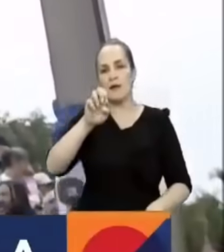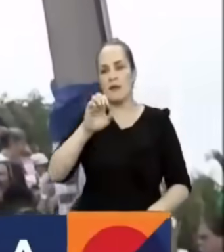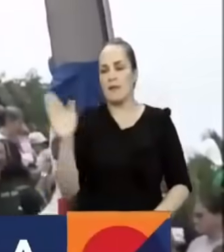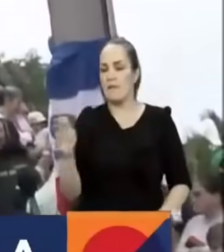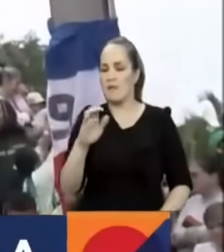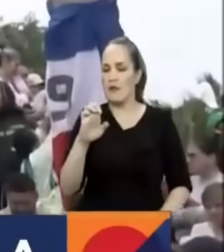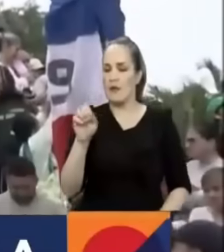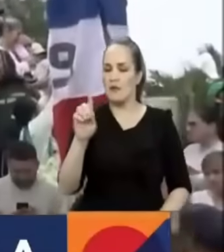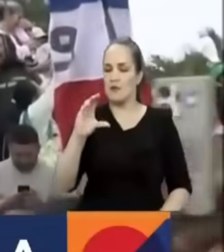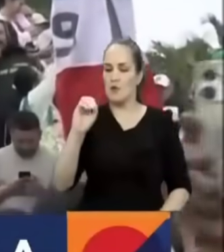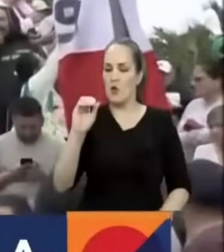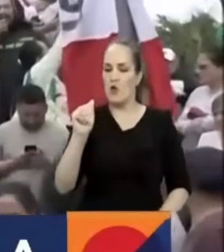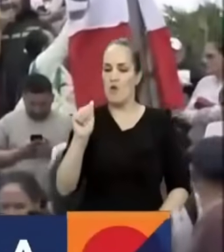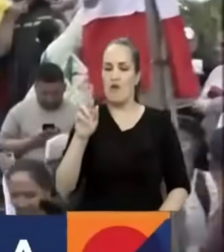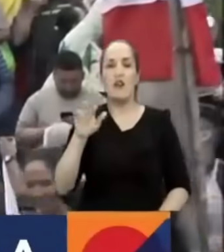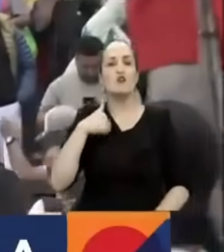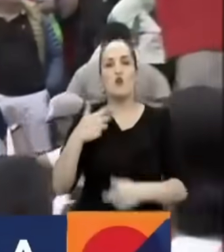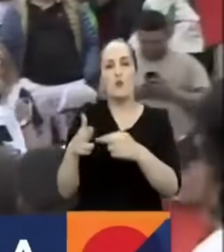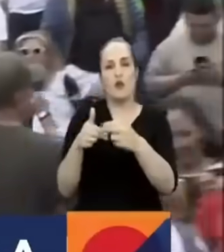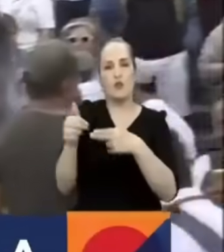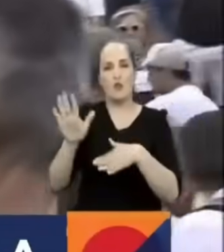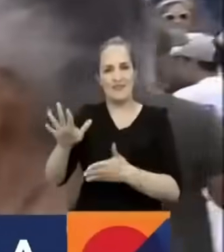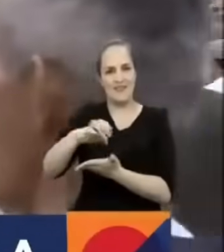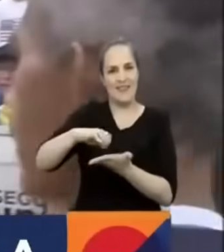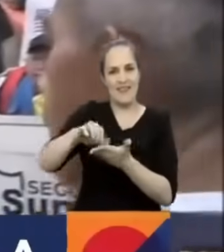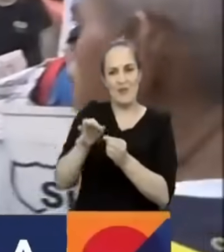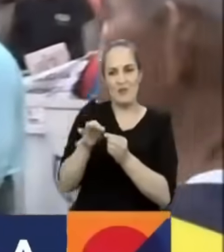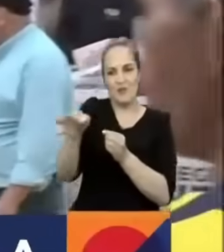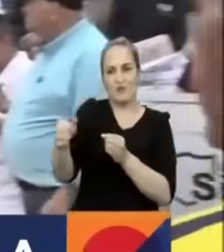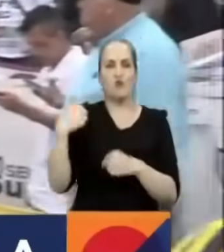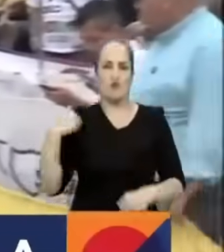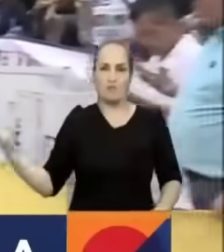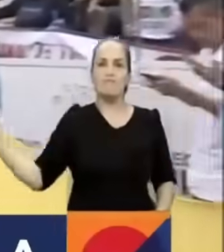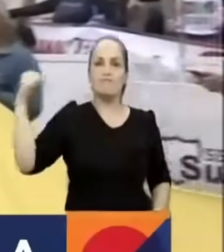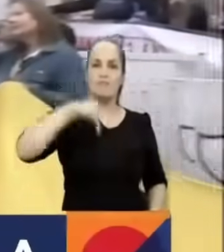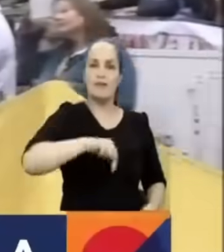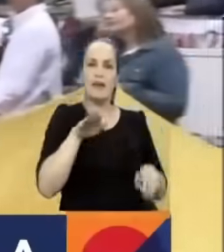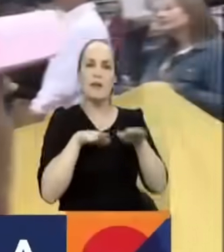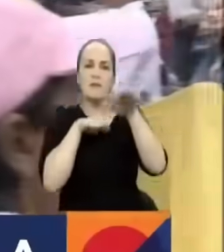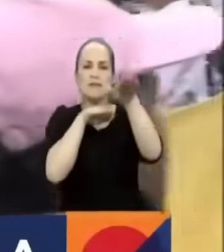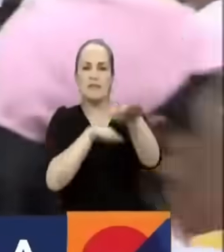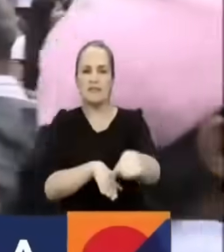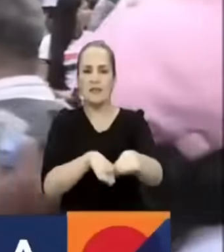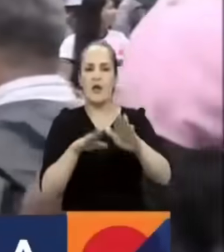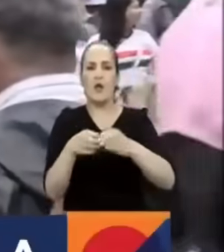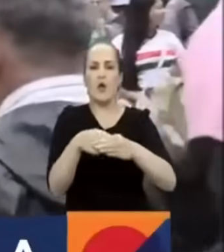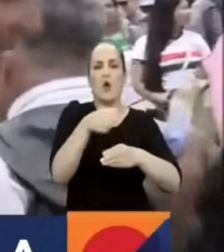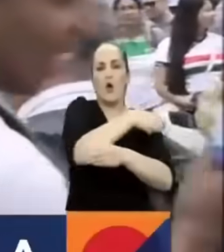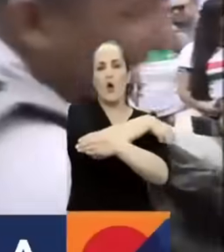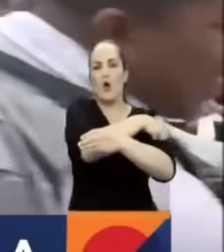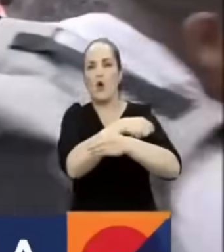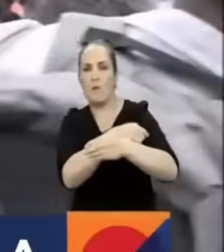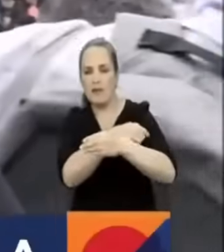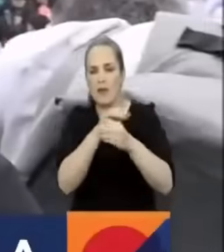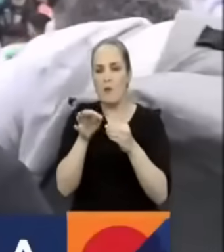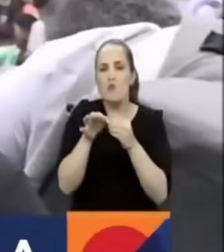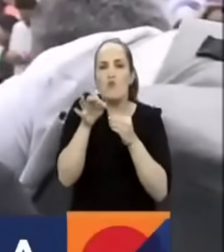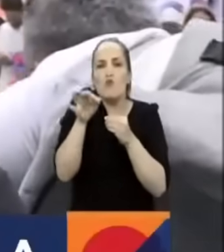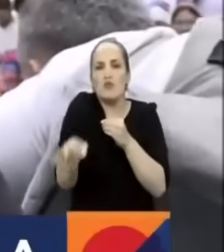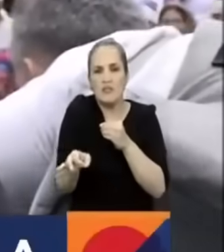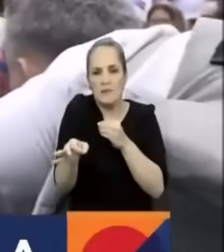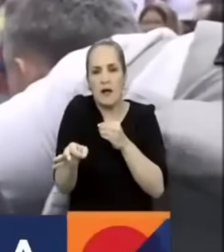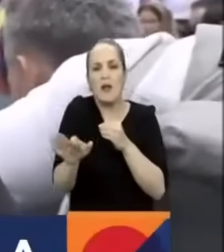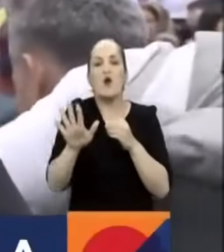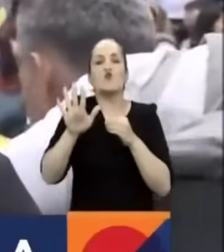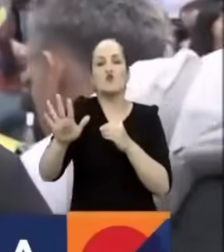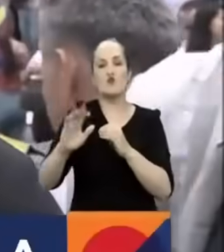Ahumada. Vengo desde Puerto Wilches, Santander, representando al Comité Municipal del CES